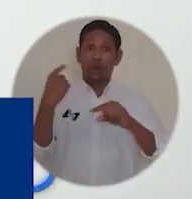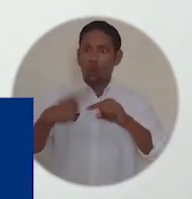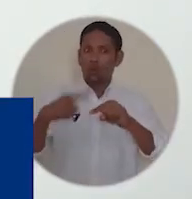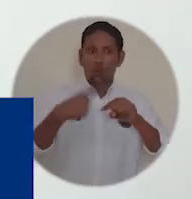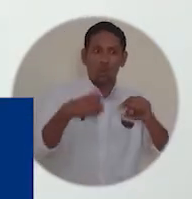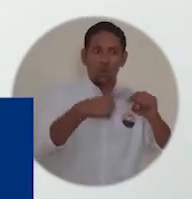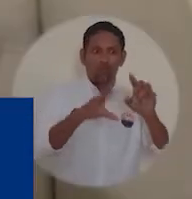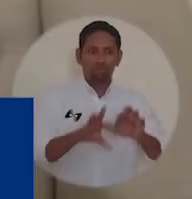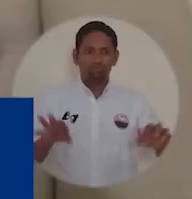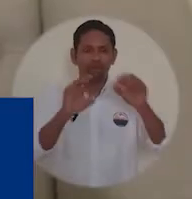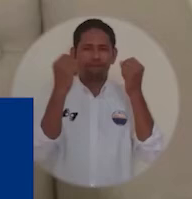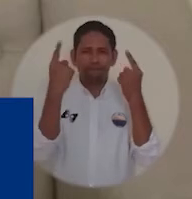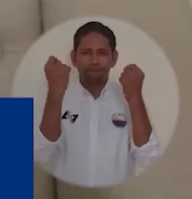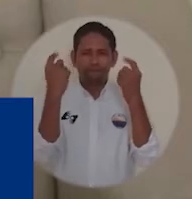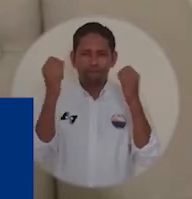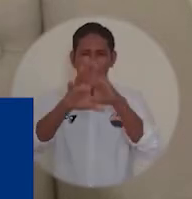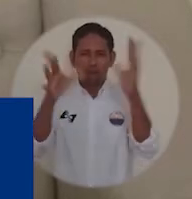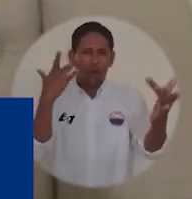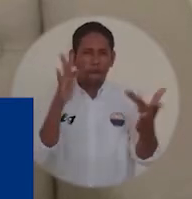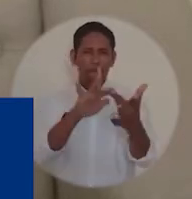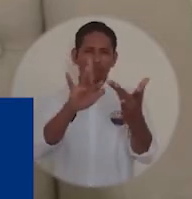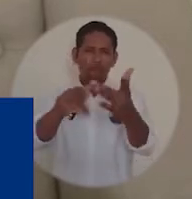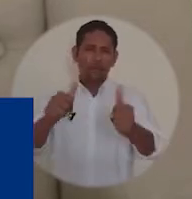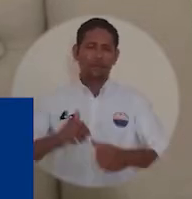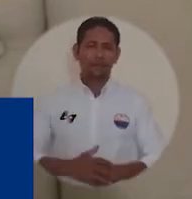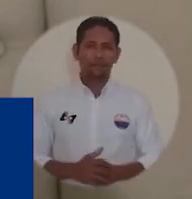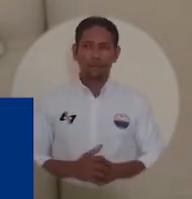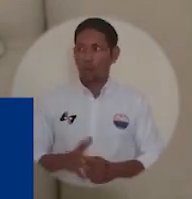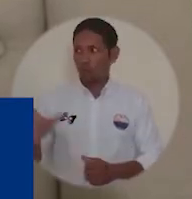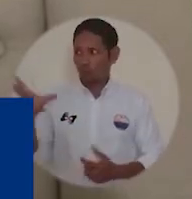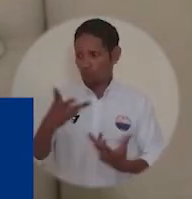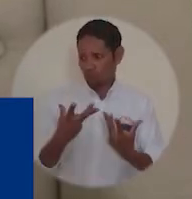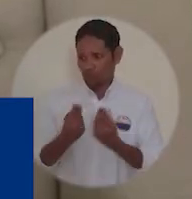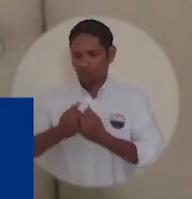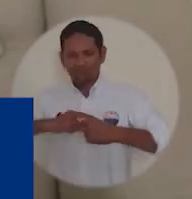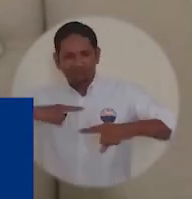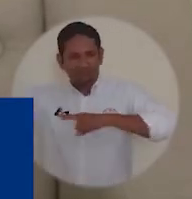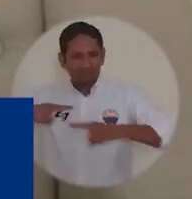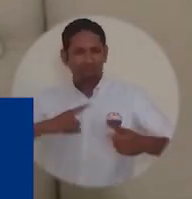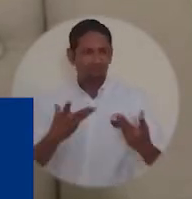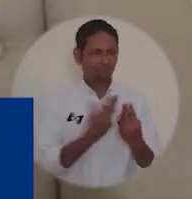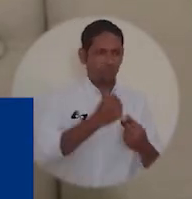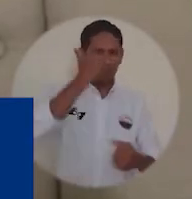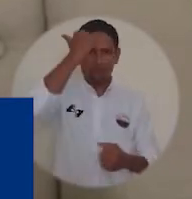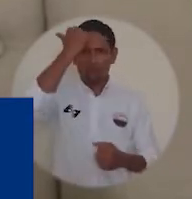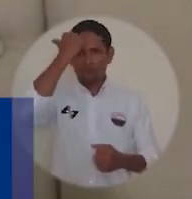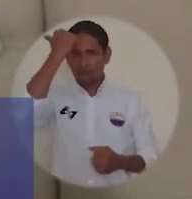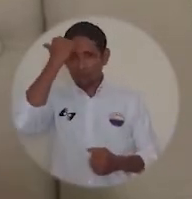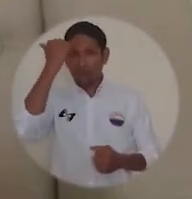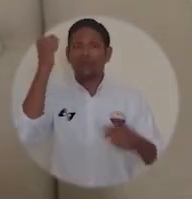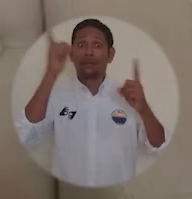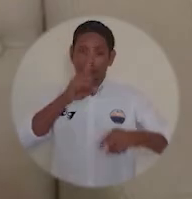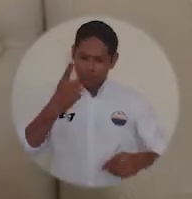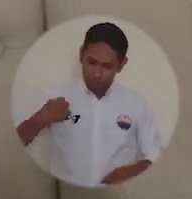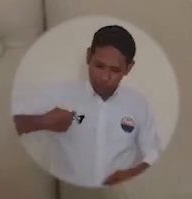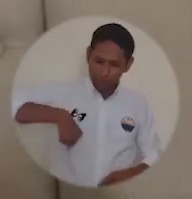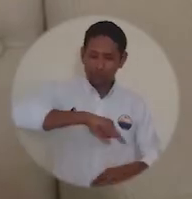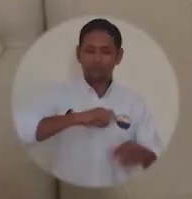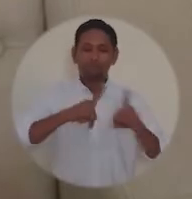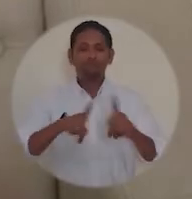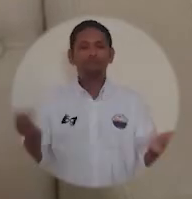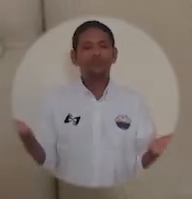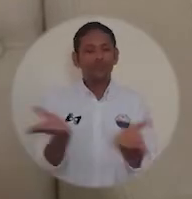total entendimiento. Con todo el concurso de nuestros directivos, de nuestros profes y también con el compromiso de nuestros